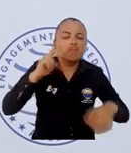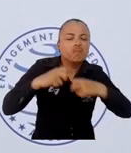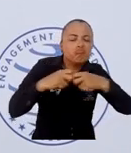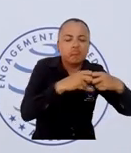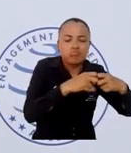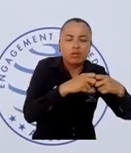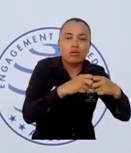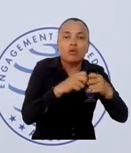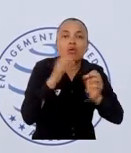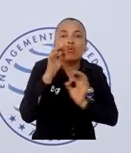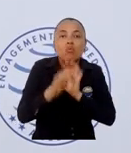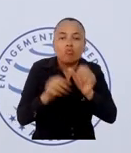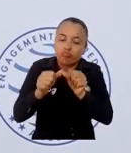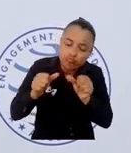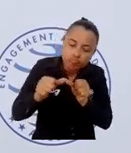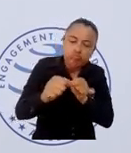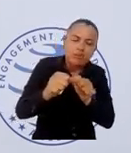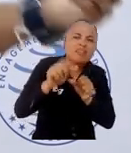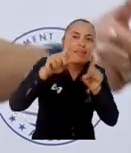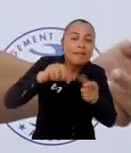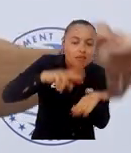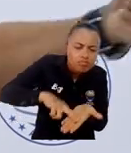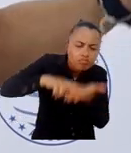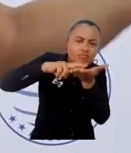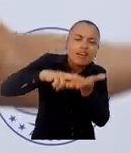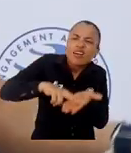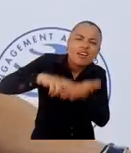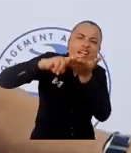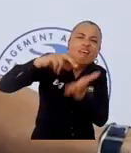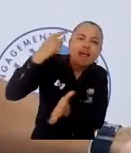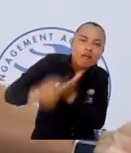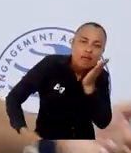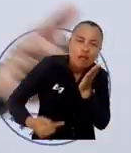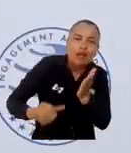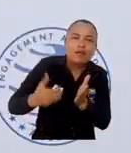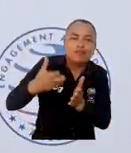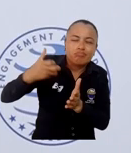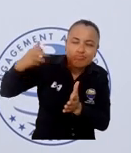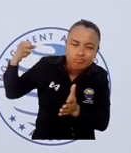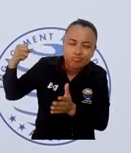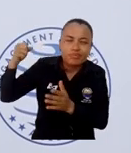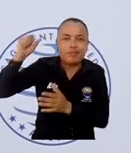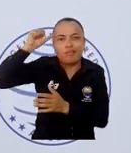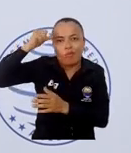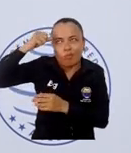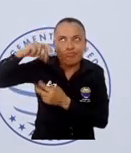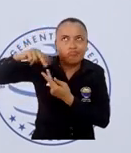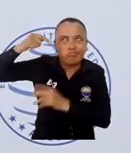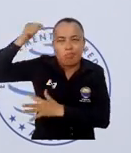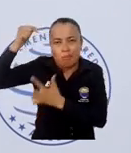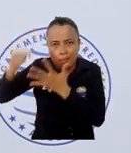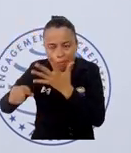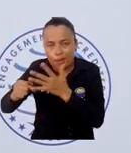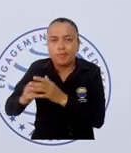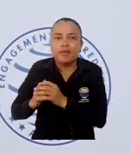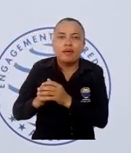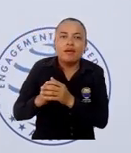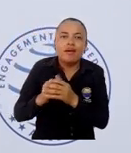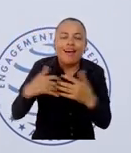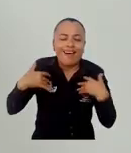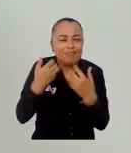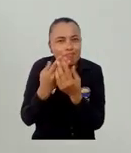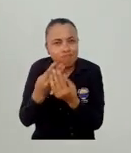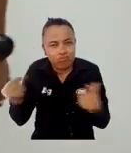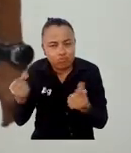sinergia, ya no para lo sostenible, sino para lo regenerativo y para recuperar. Para recuperar memoria genética, especies